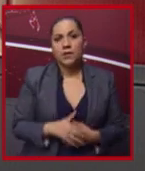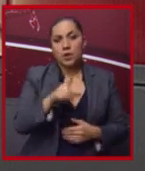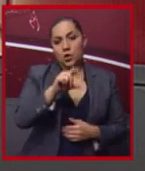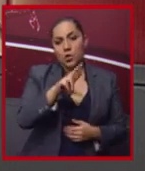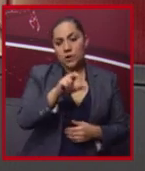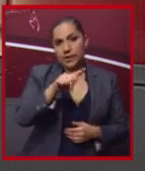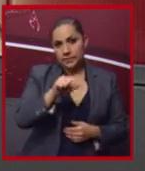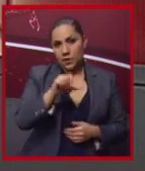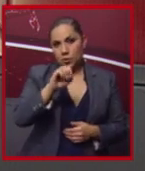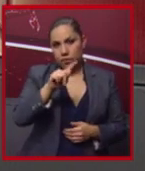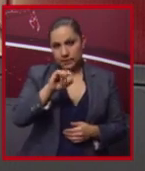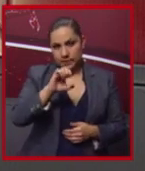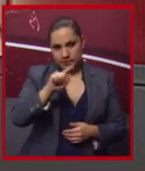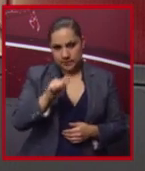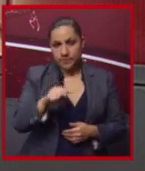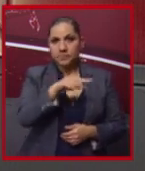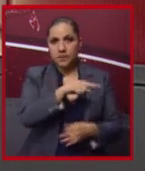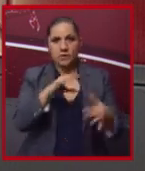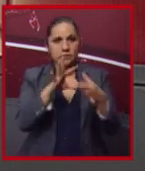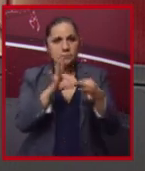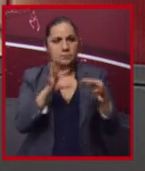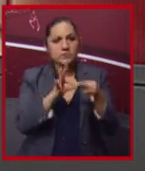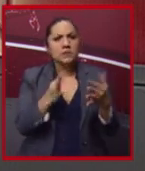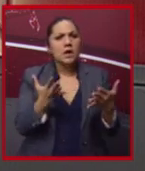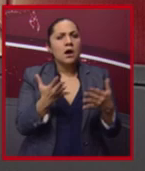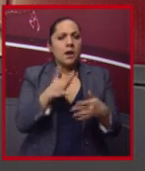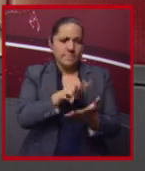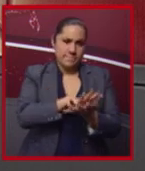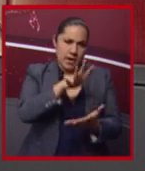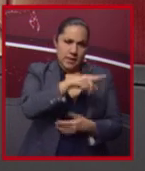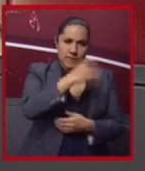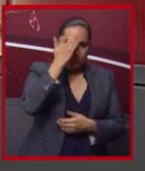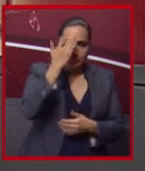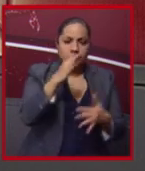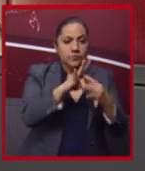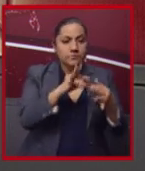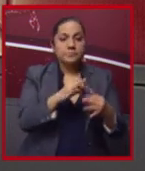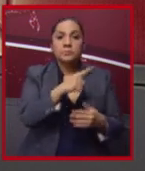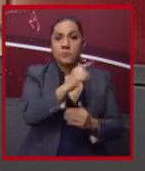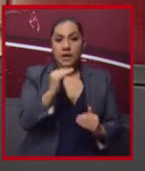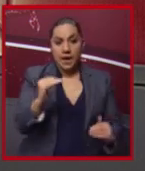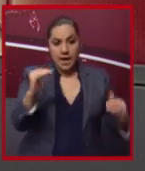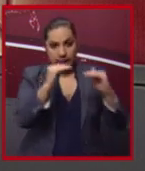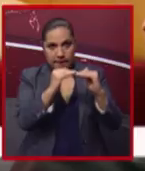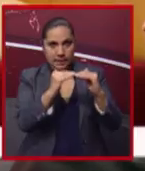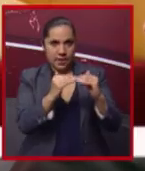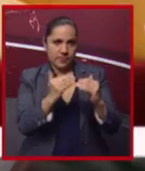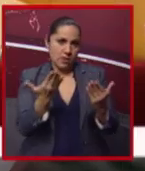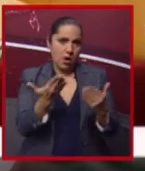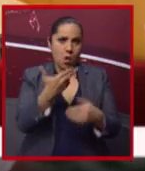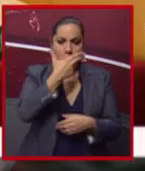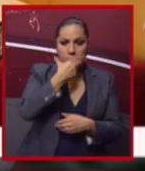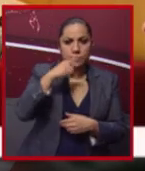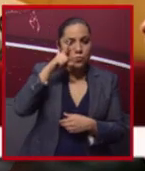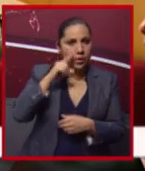parte de su exposición a explicar la necesidad de que la equidad y paridad de género sea una realidad en el Poder Judicial.